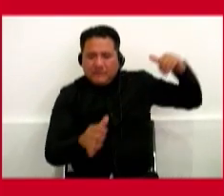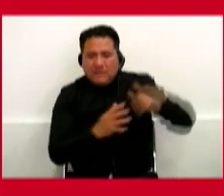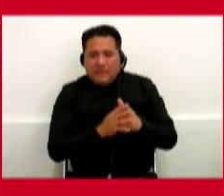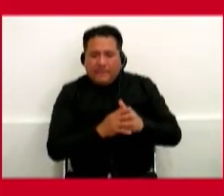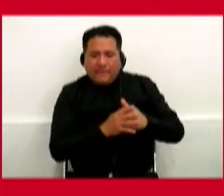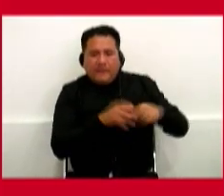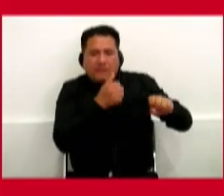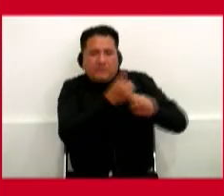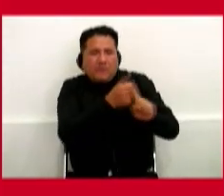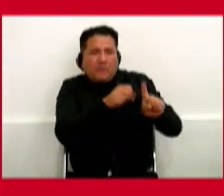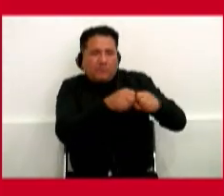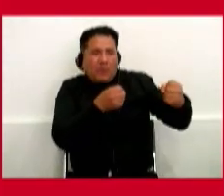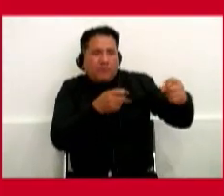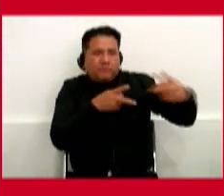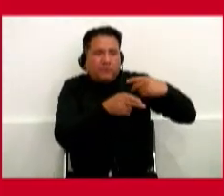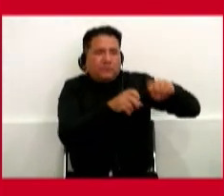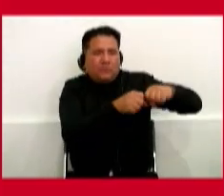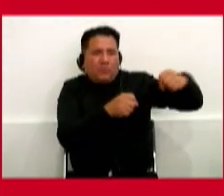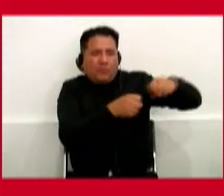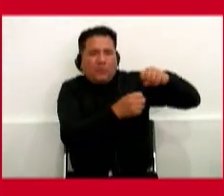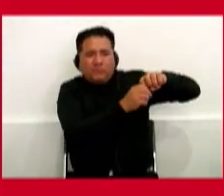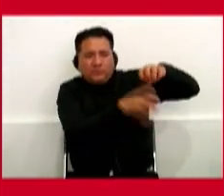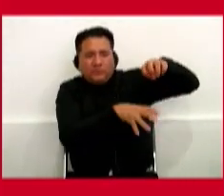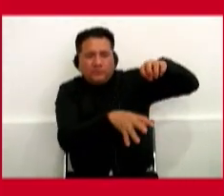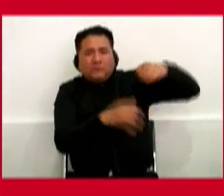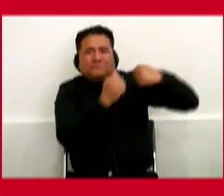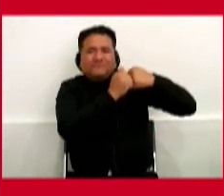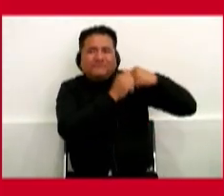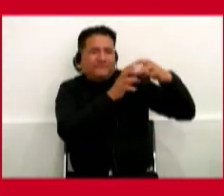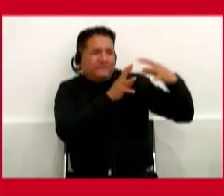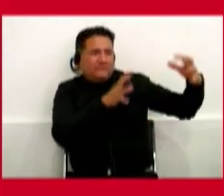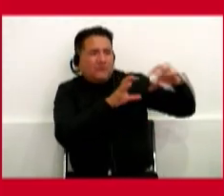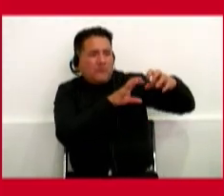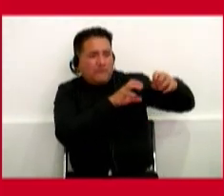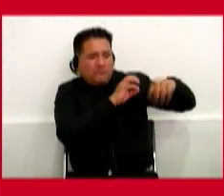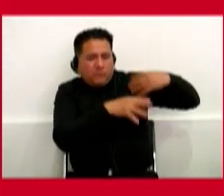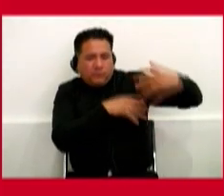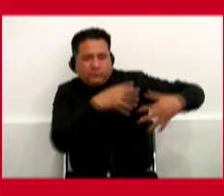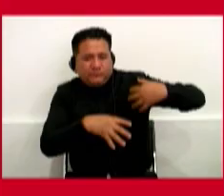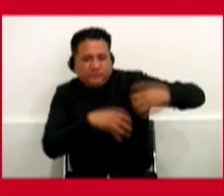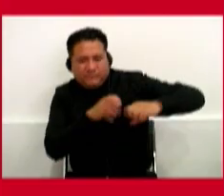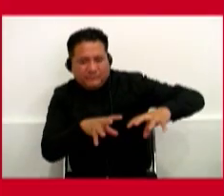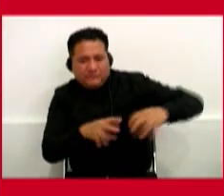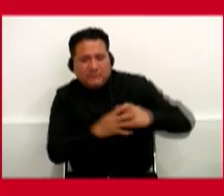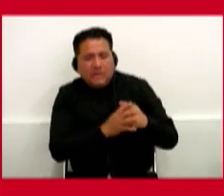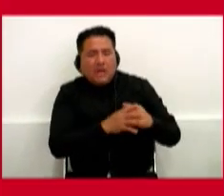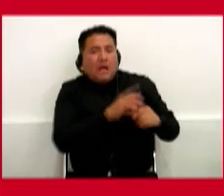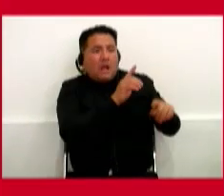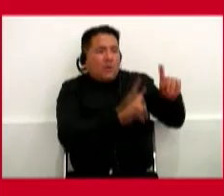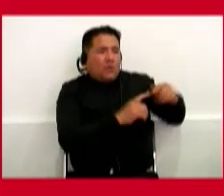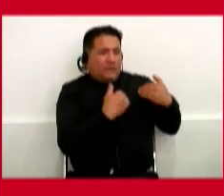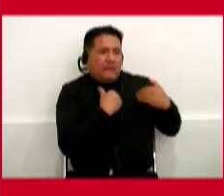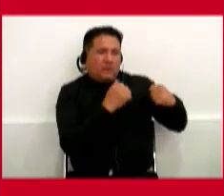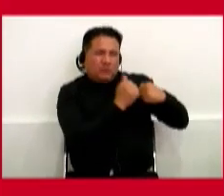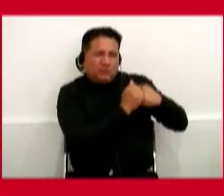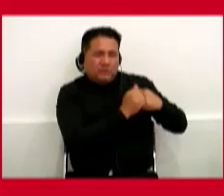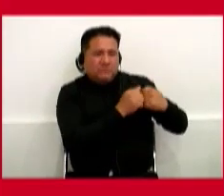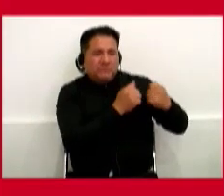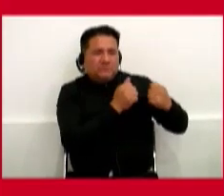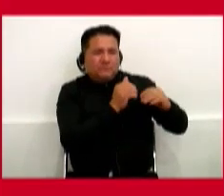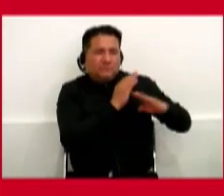por esfuerzo de corte a estos macizos rocosos que, digamos, en escalas pequeñas podrían ser muy duros, muy resistentes, pero cuando